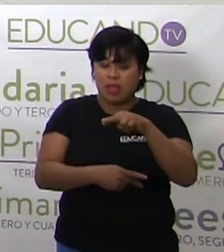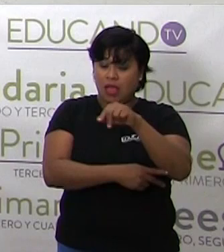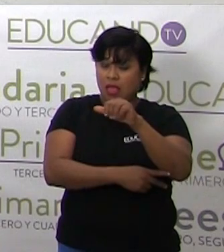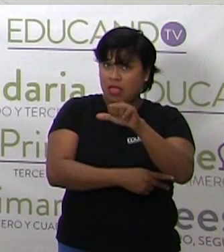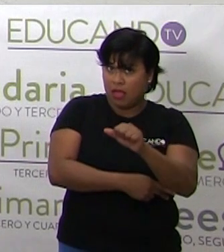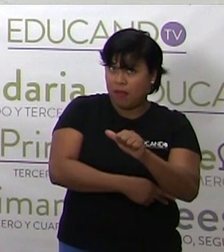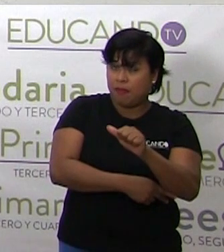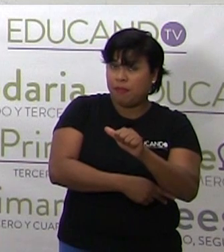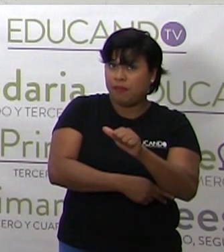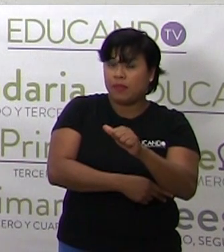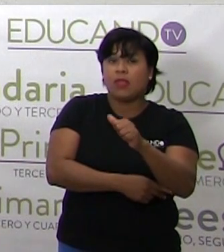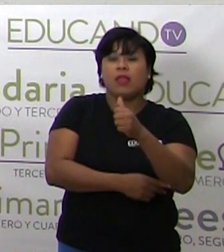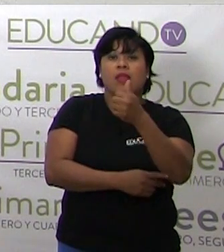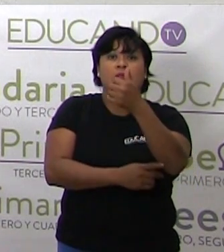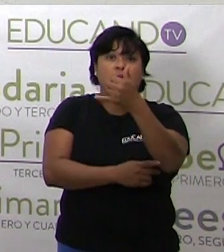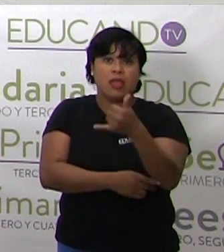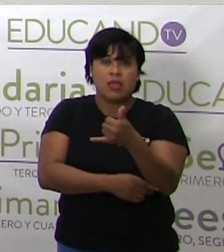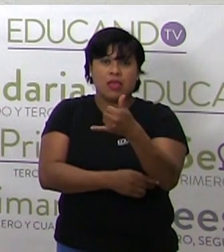Ana,